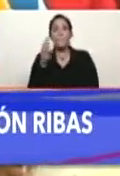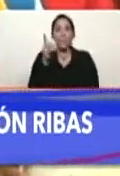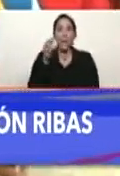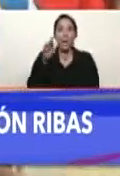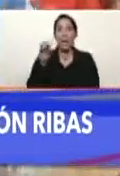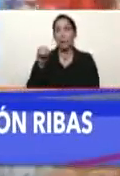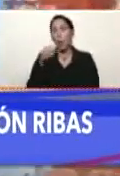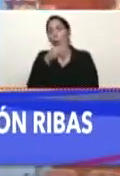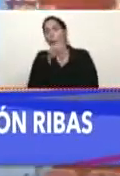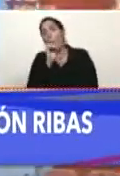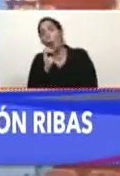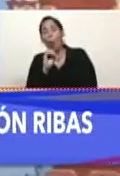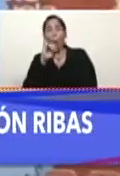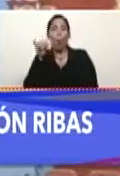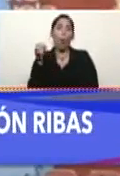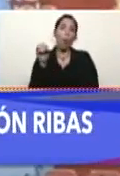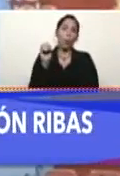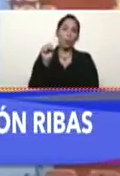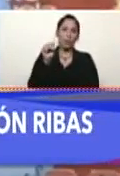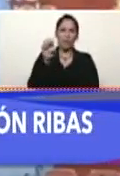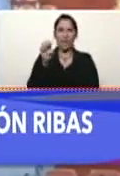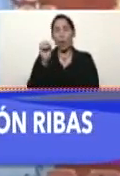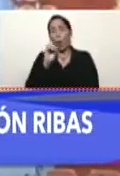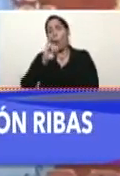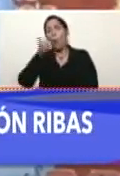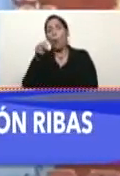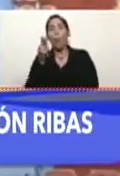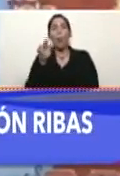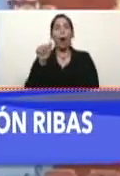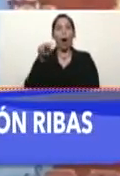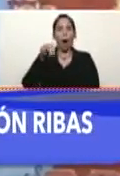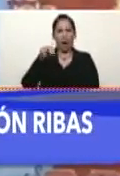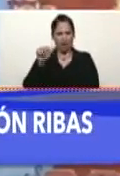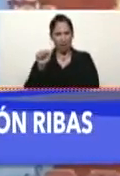o Juana que me escucha en su casa